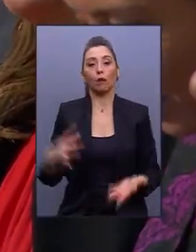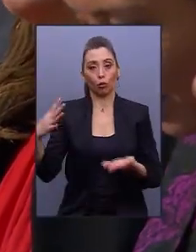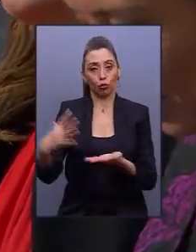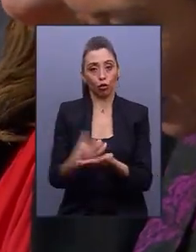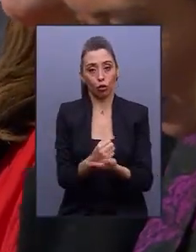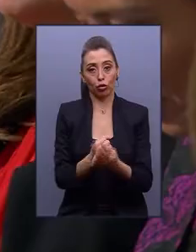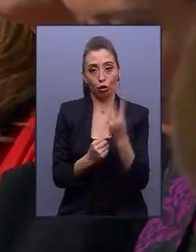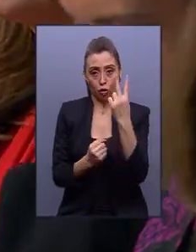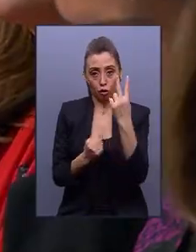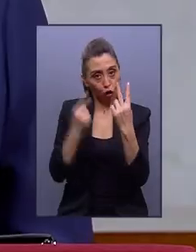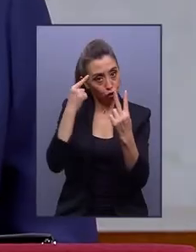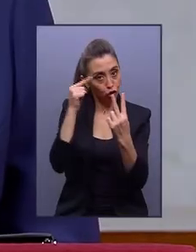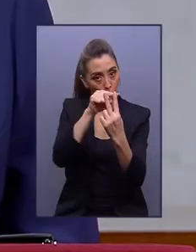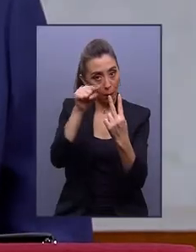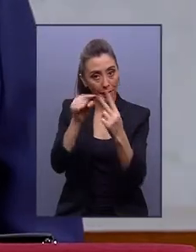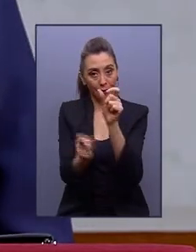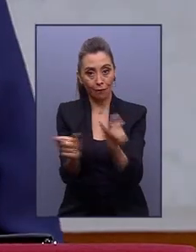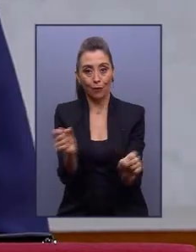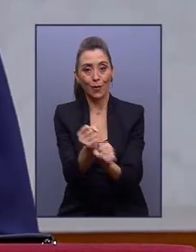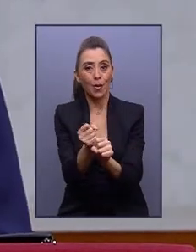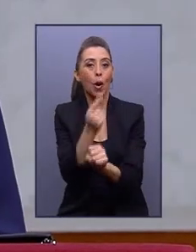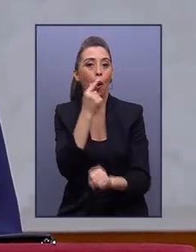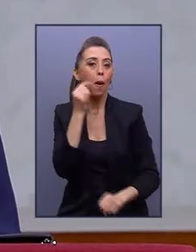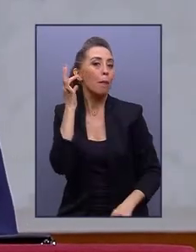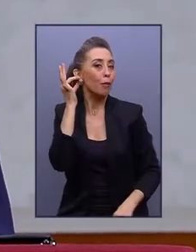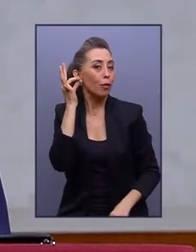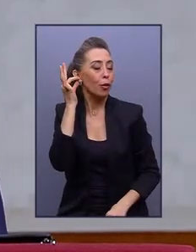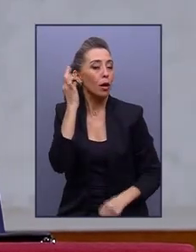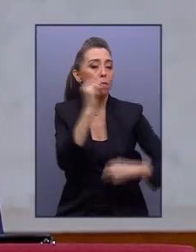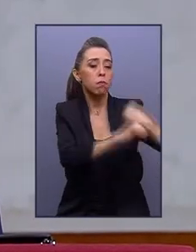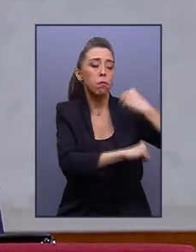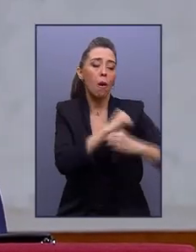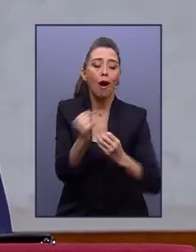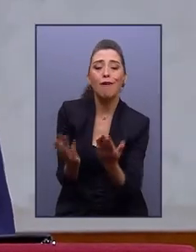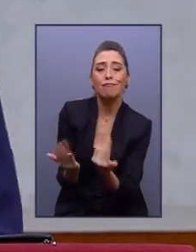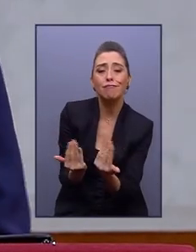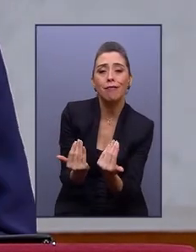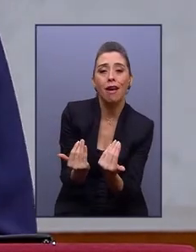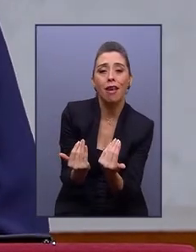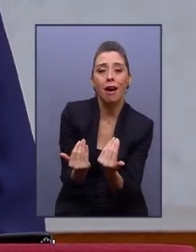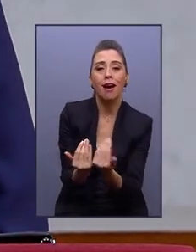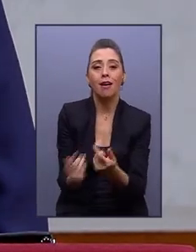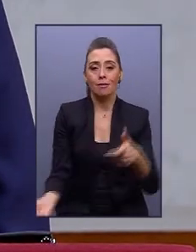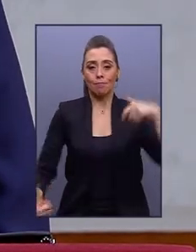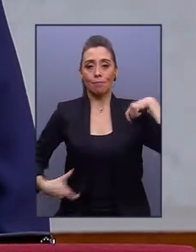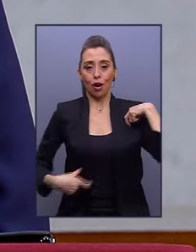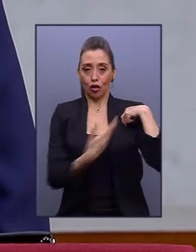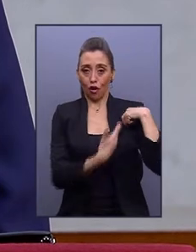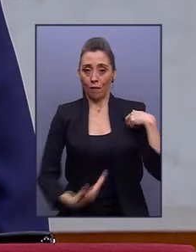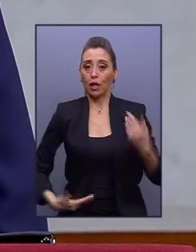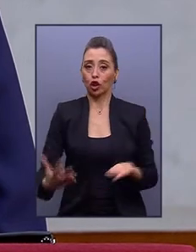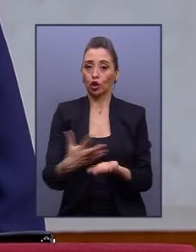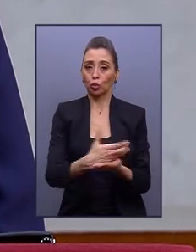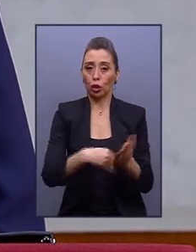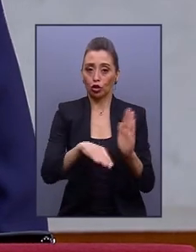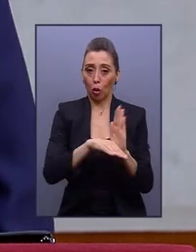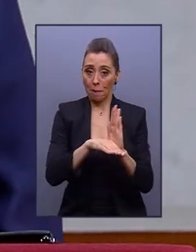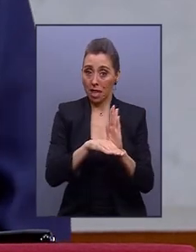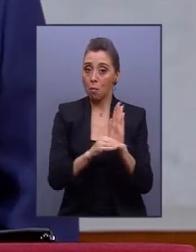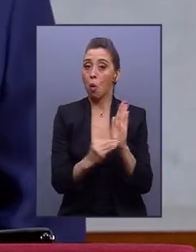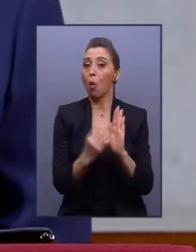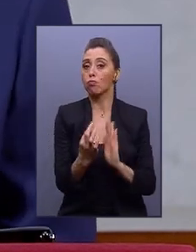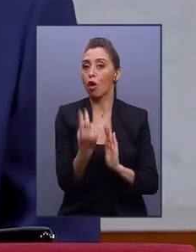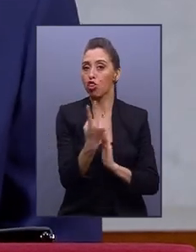Alcanzamos dos objetivos que los trabajadores y trabajadoras esperaron por años. Cuando llegamos al gobierno, el salario mínimo era 210.000